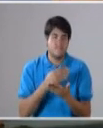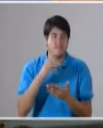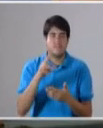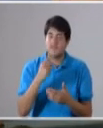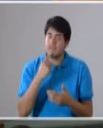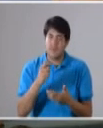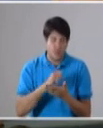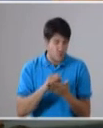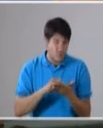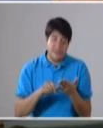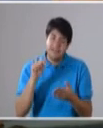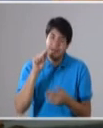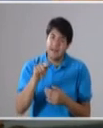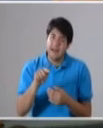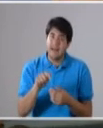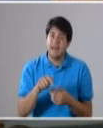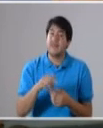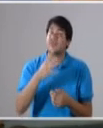yo lo sostendré.